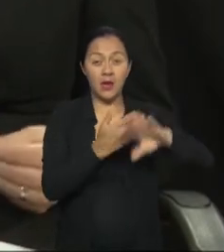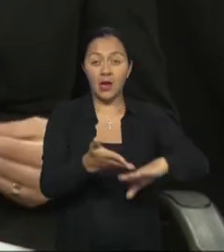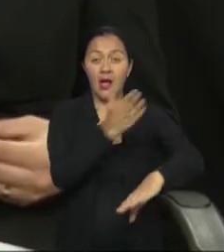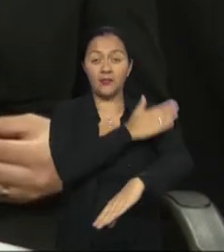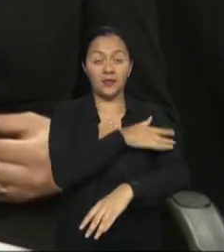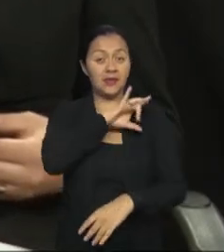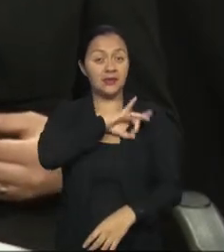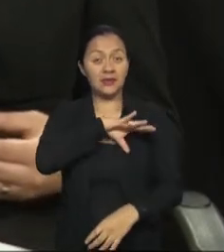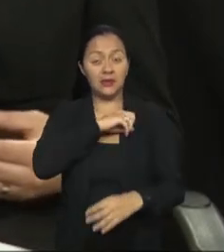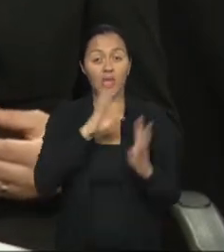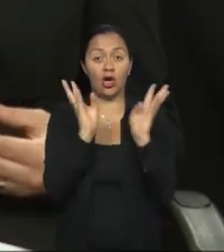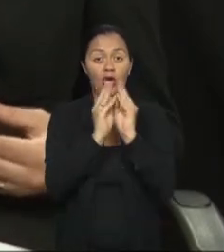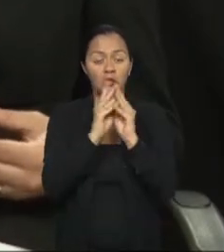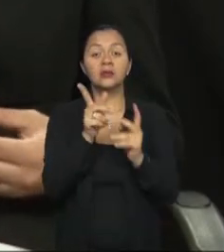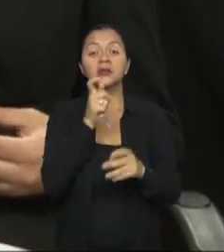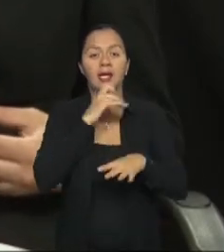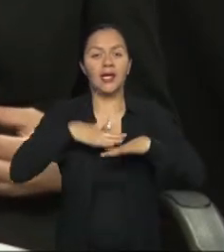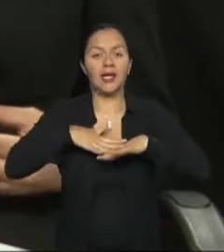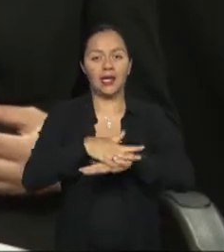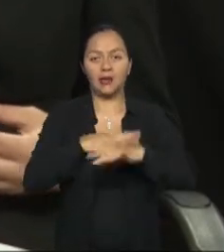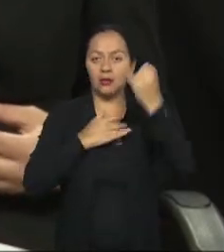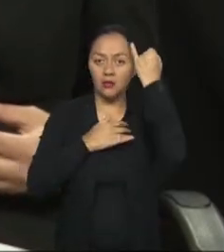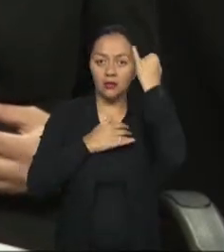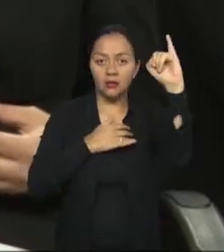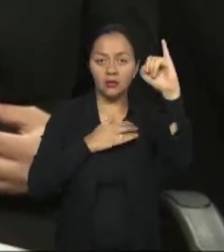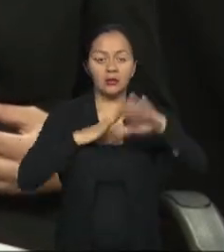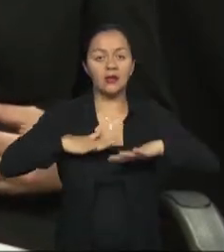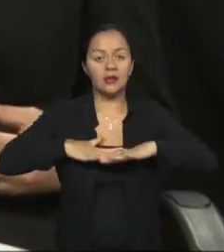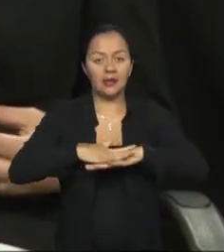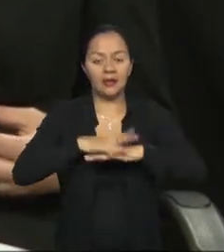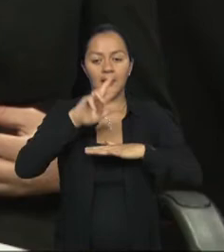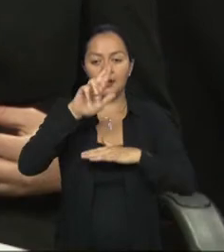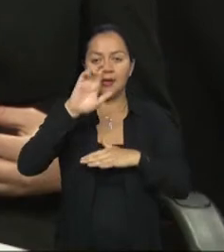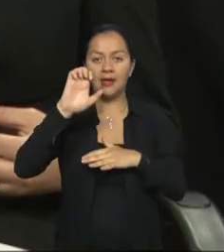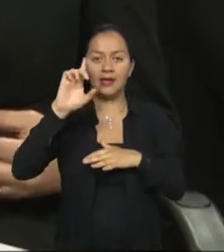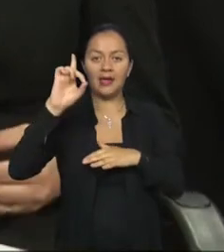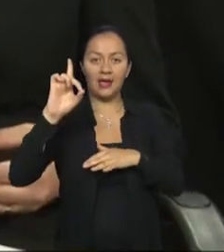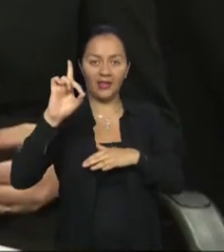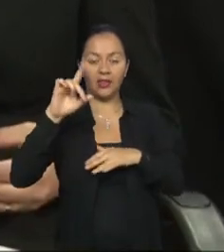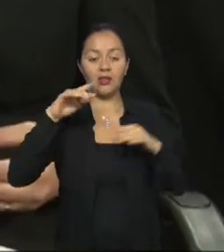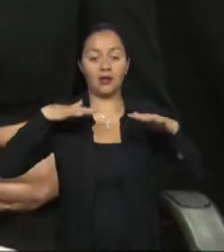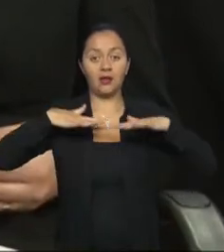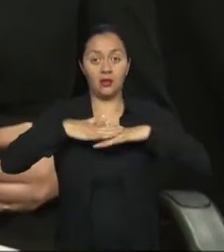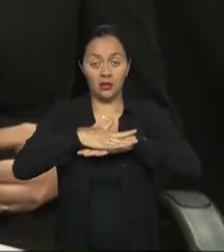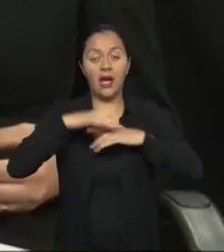en Chile. Y pues esta red es un movimiento